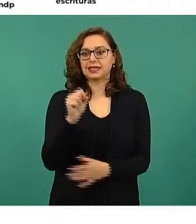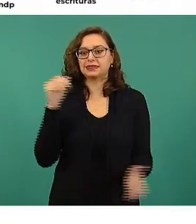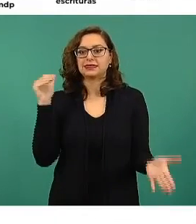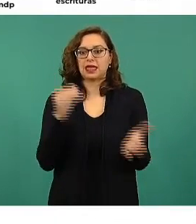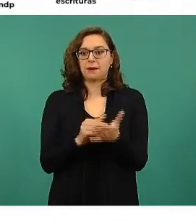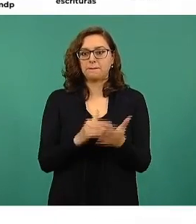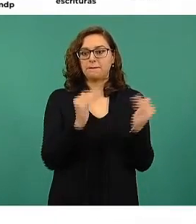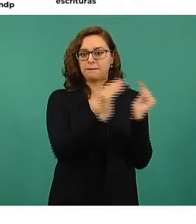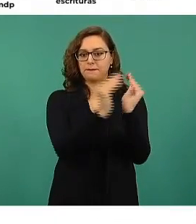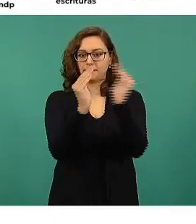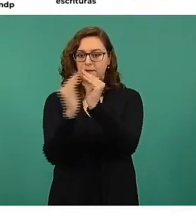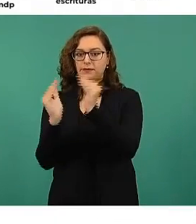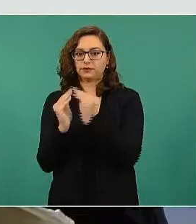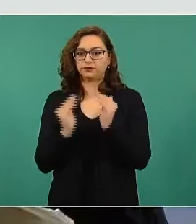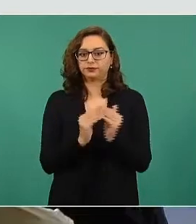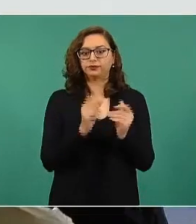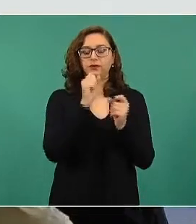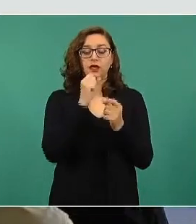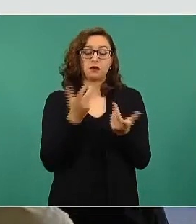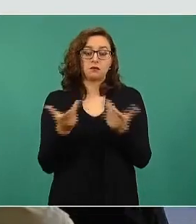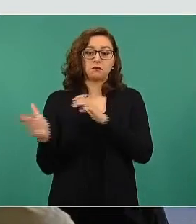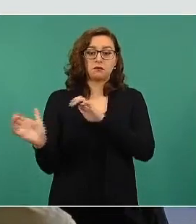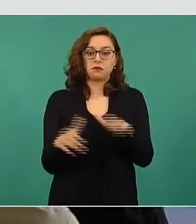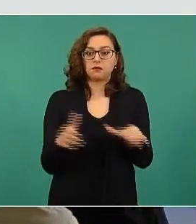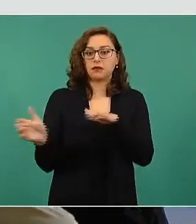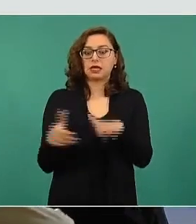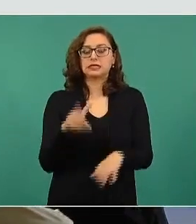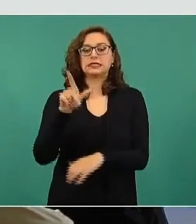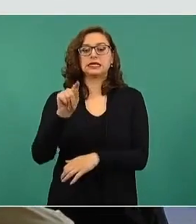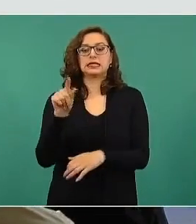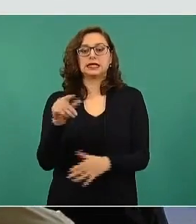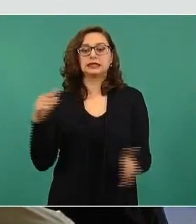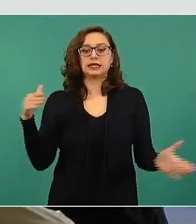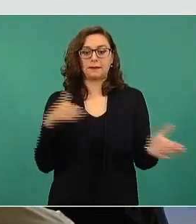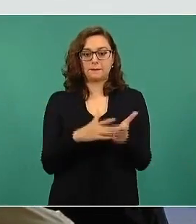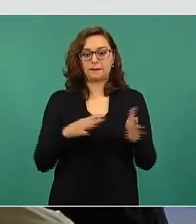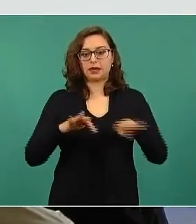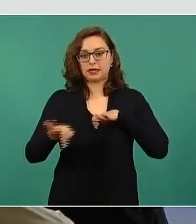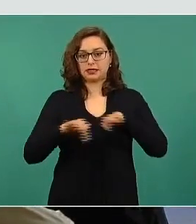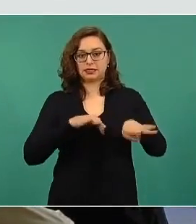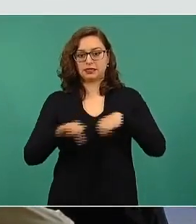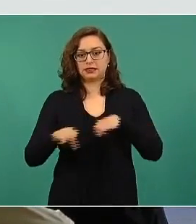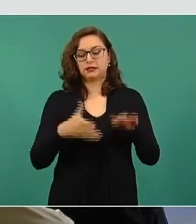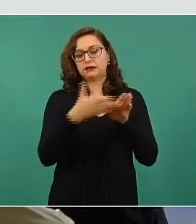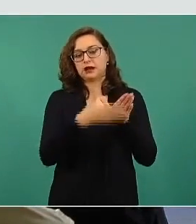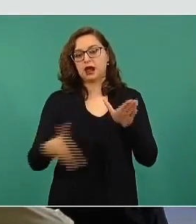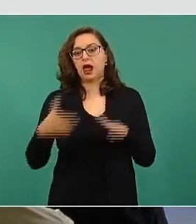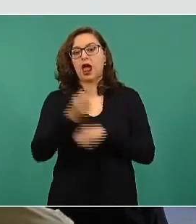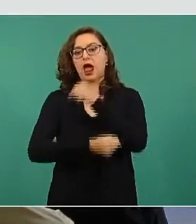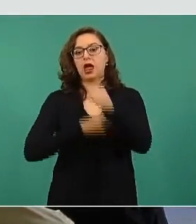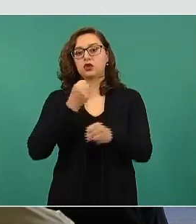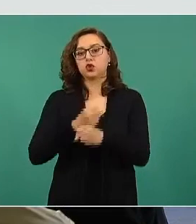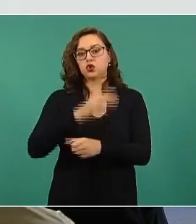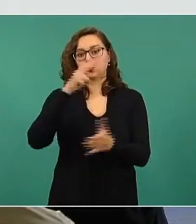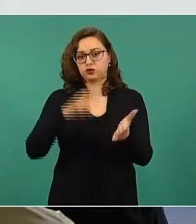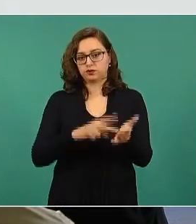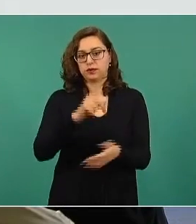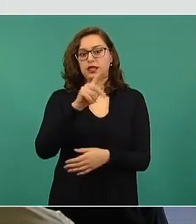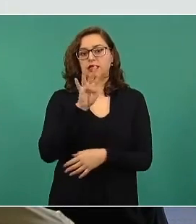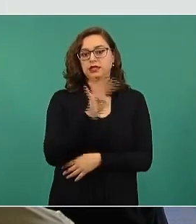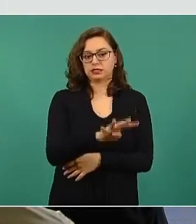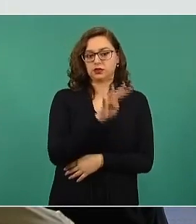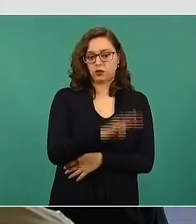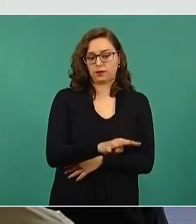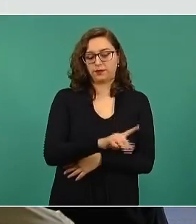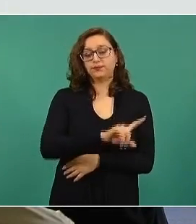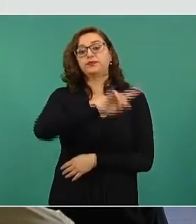planes municipales, 70.000 empleos que se estimaron se habrán generado en el 2019. Siguiente lámina. En el 2020